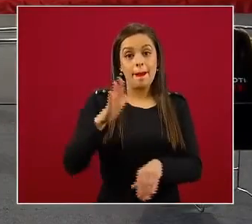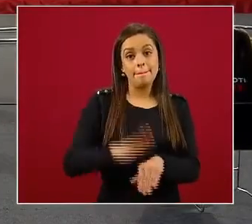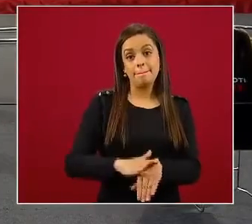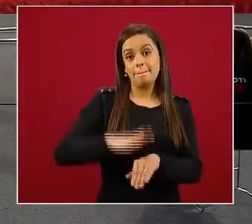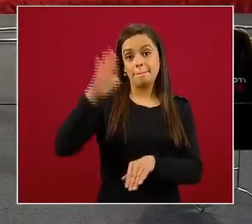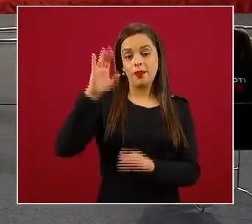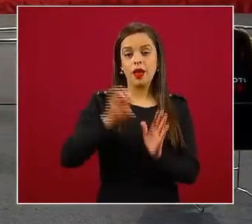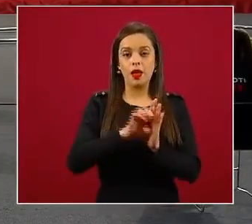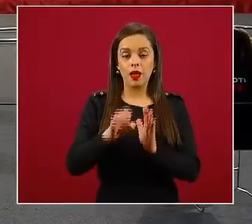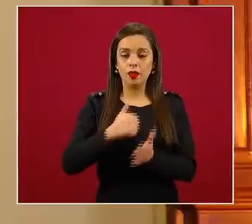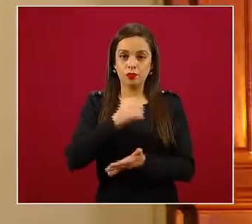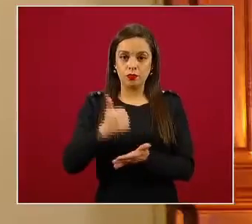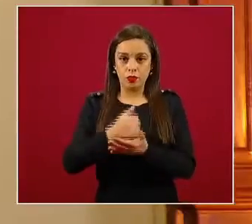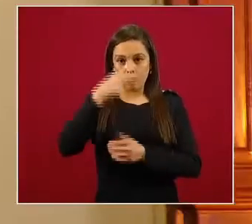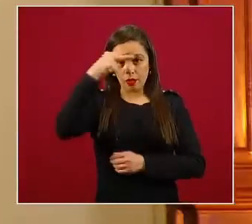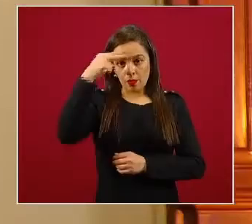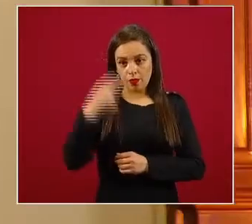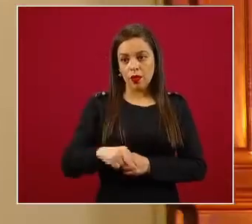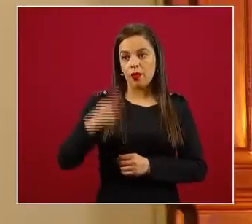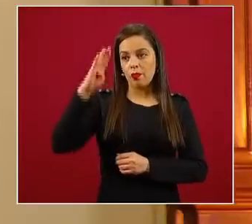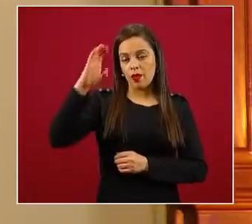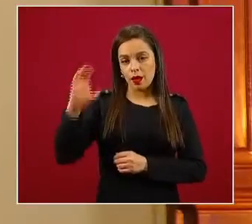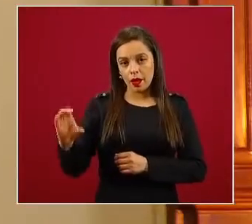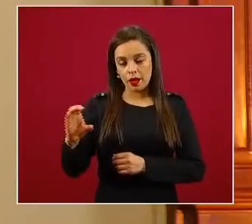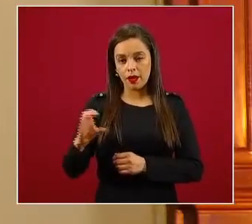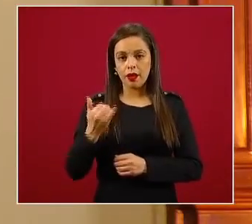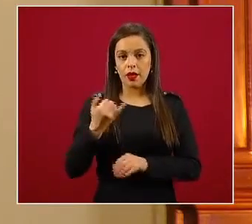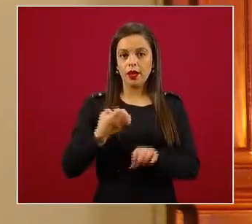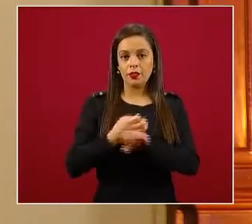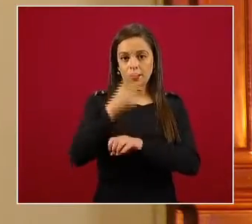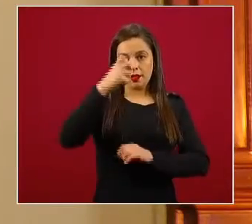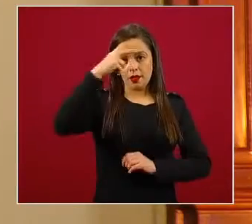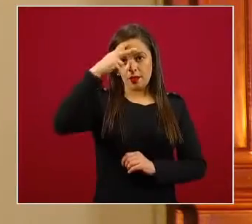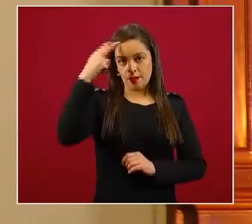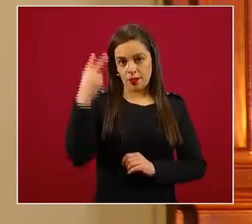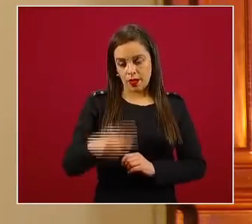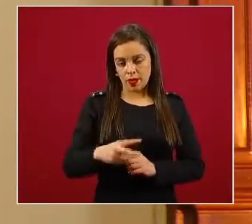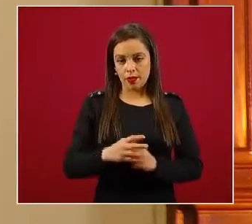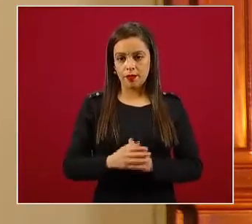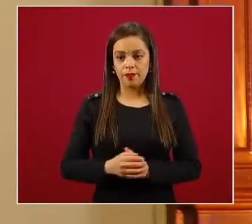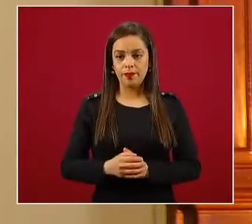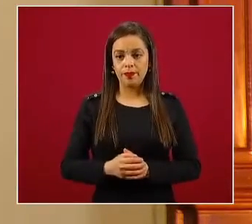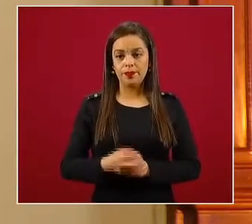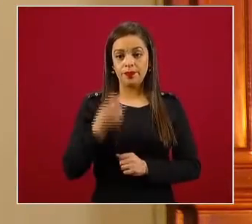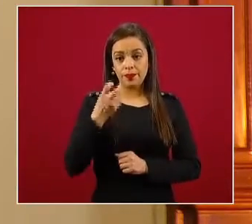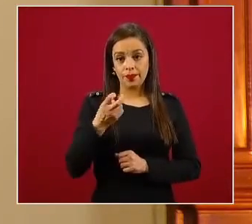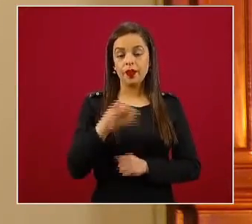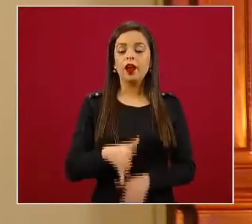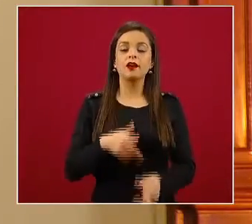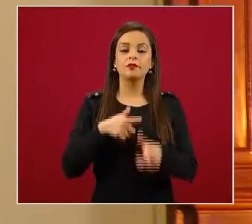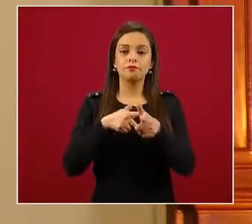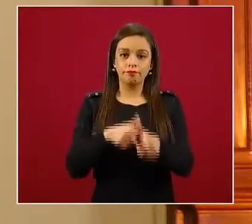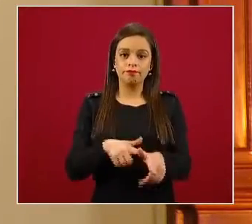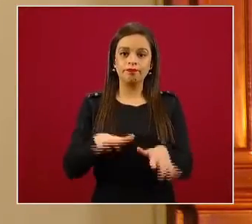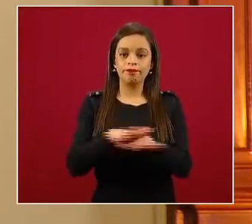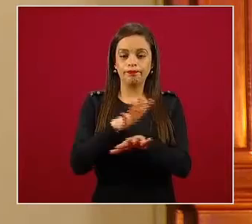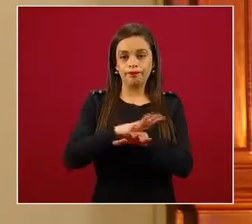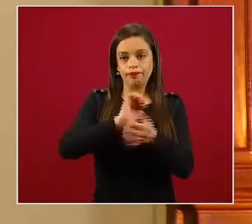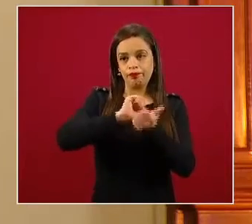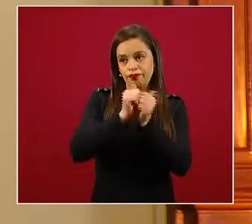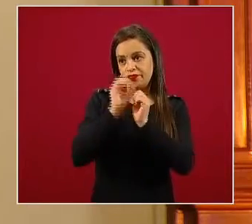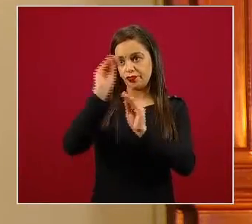serían la Ciudad de México, Baja California y el Estado de México, para poder seguir reconvirtiendo